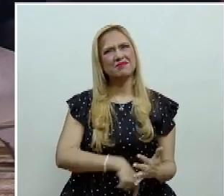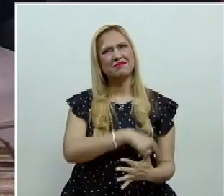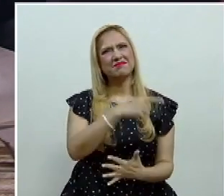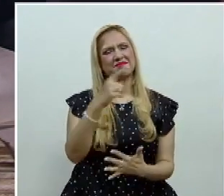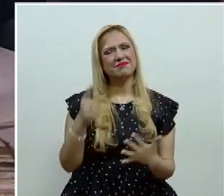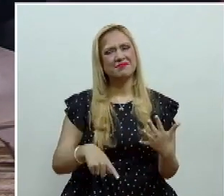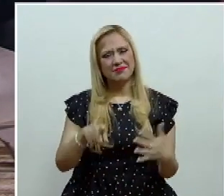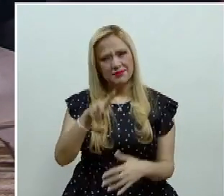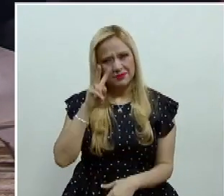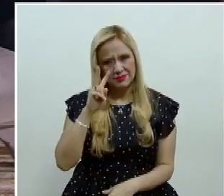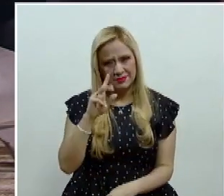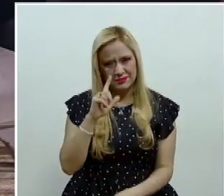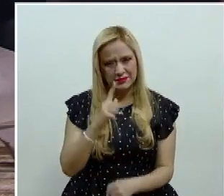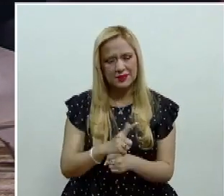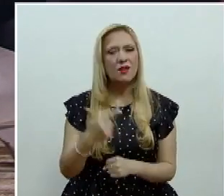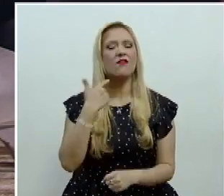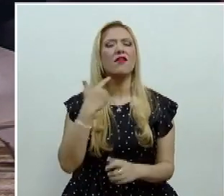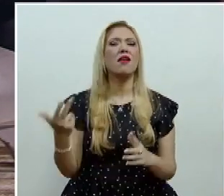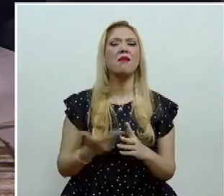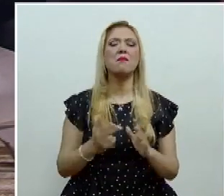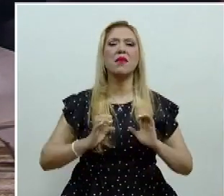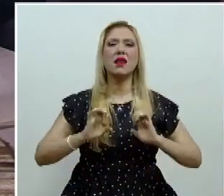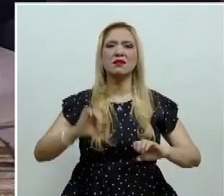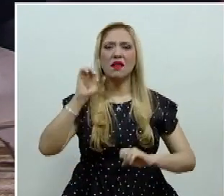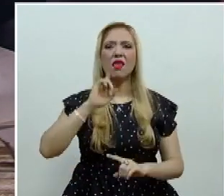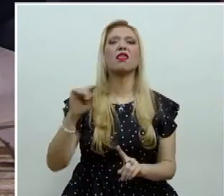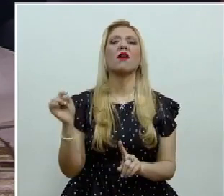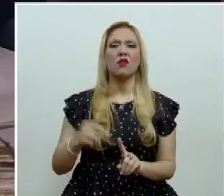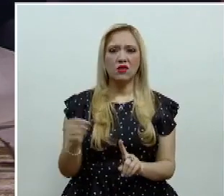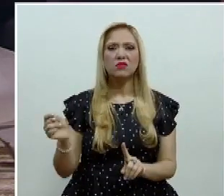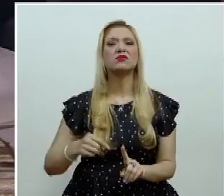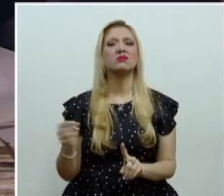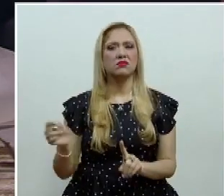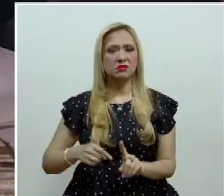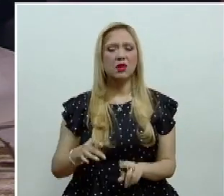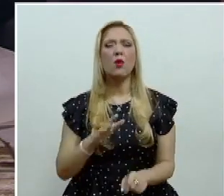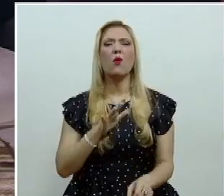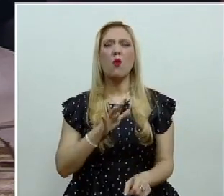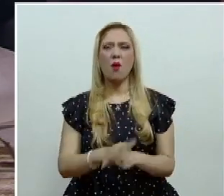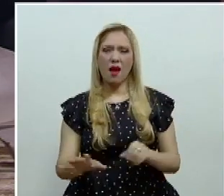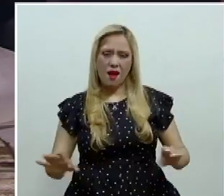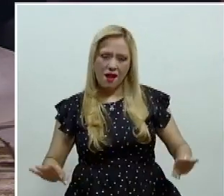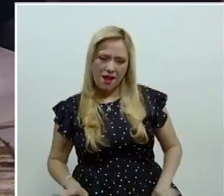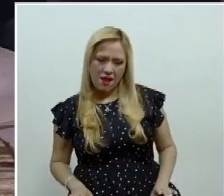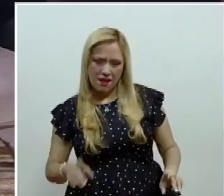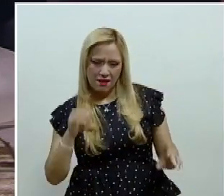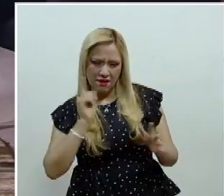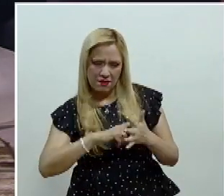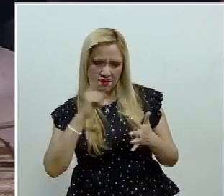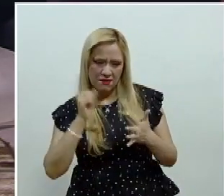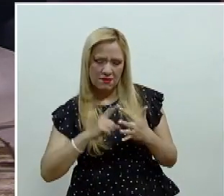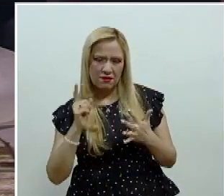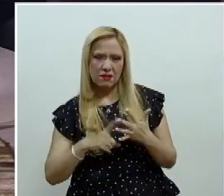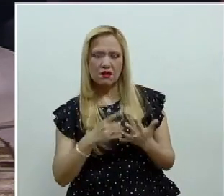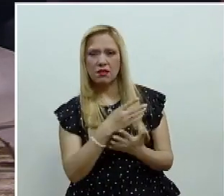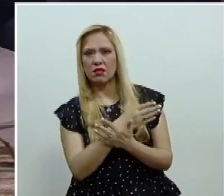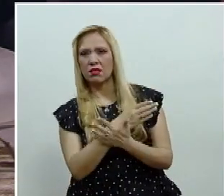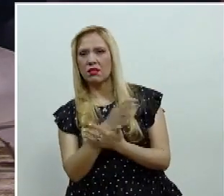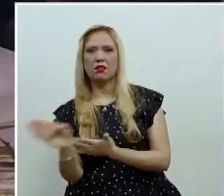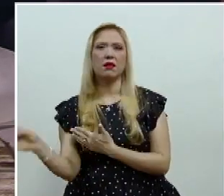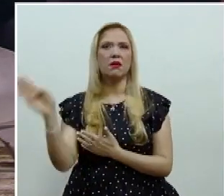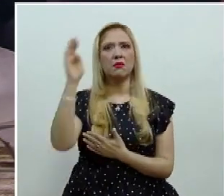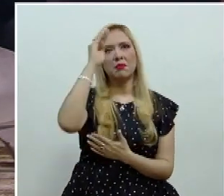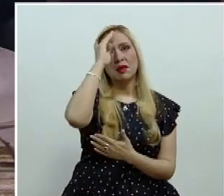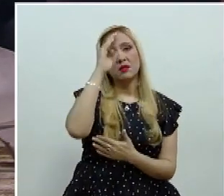alertan para saber que se trata de un feminicidio? O sea, que tendrían que estar alerta al hacer la investigación, como decías, para que no se desvíe solo pensando